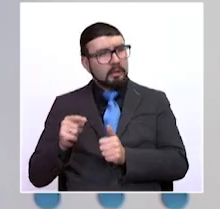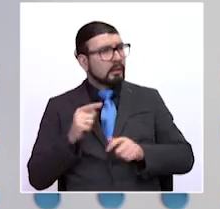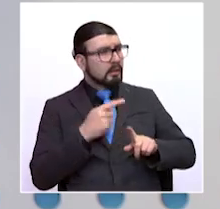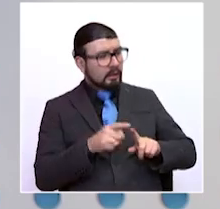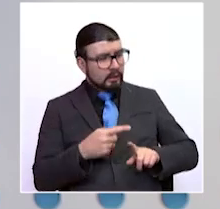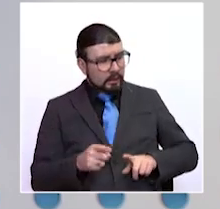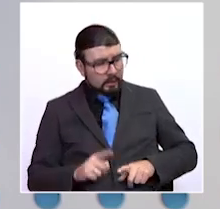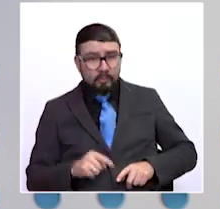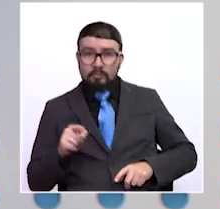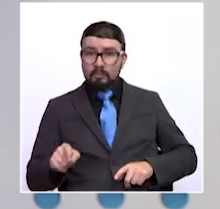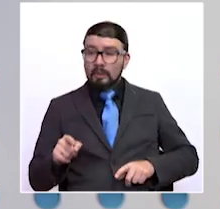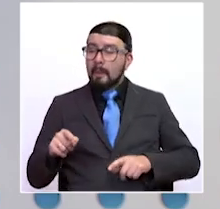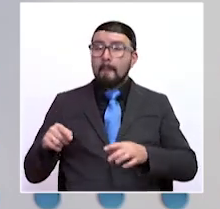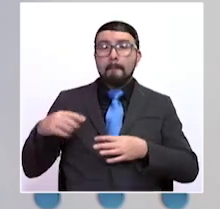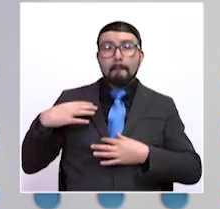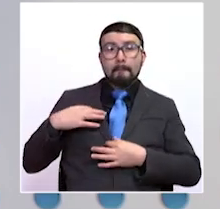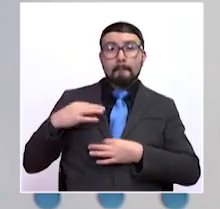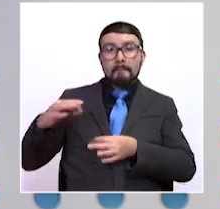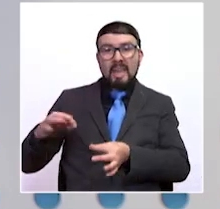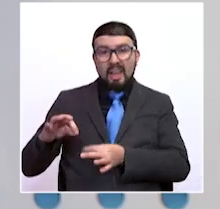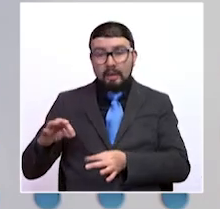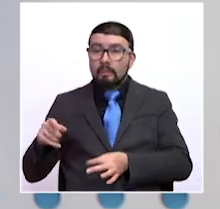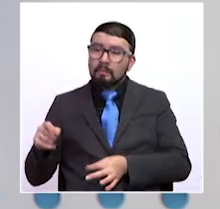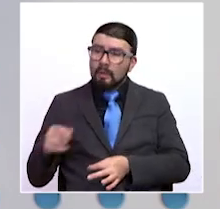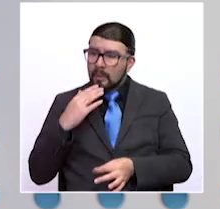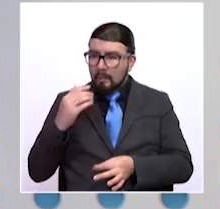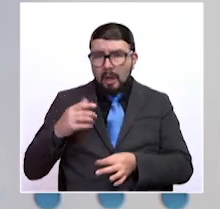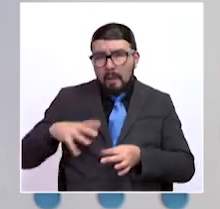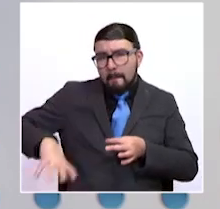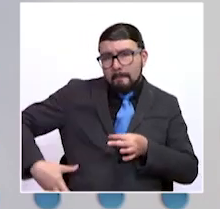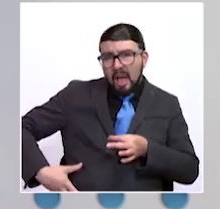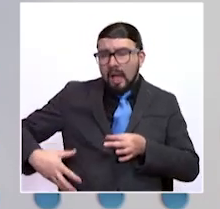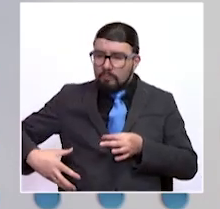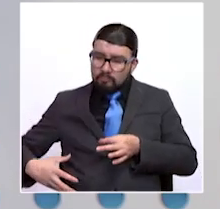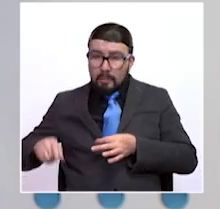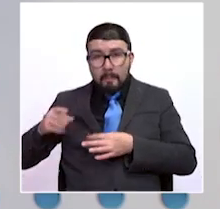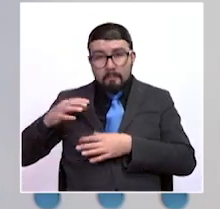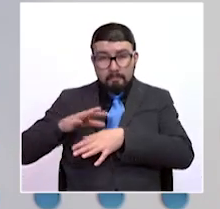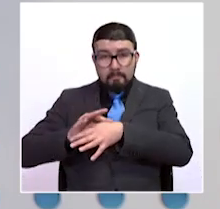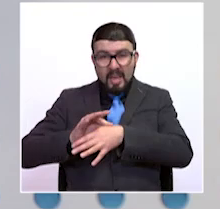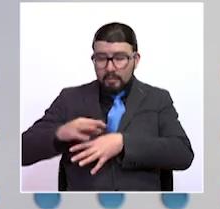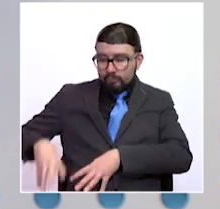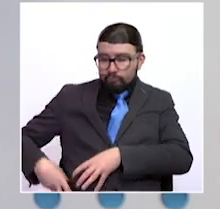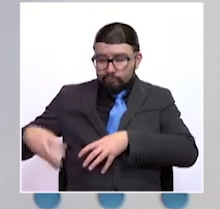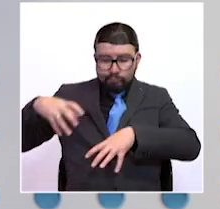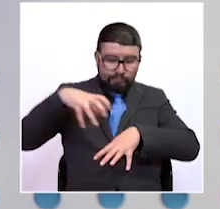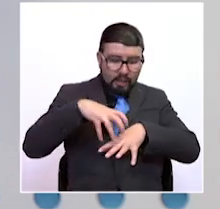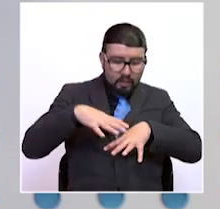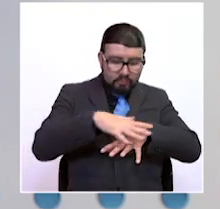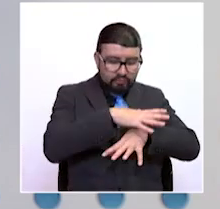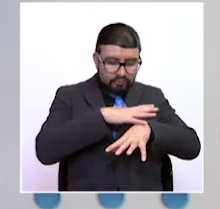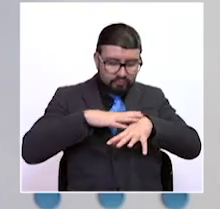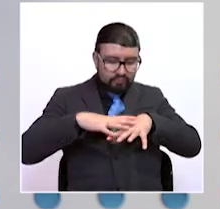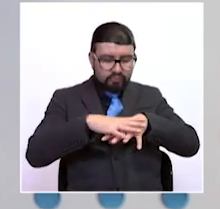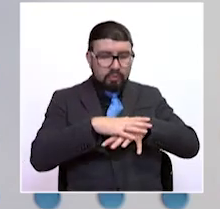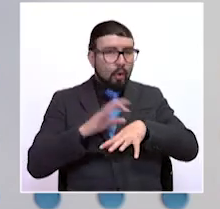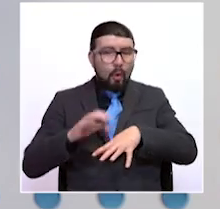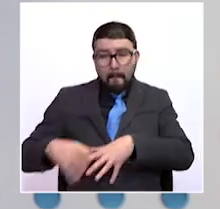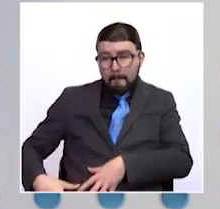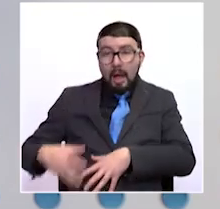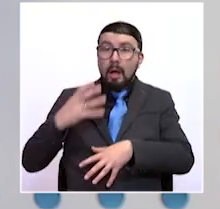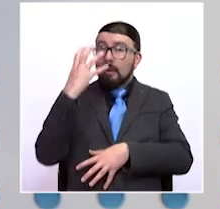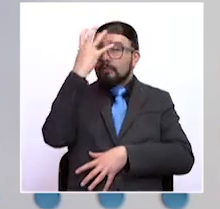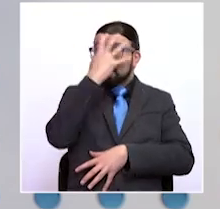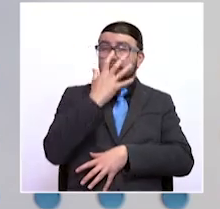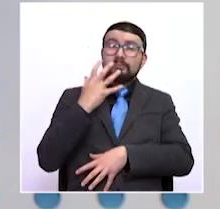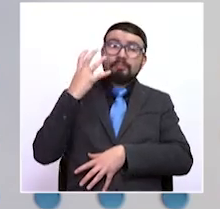son los injertos de piel, tomar pielcita sana de otro segmento del cuerpo para injertarlo en esa zona que necesita protección y piel, porque